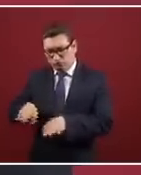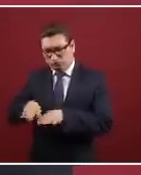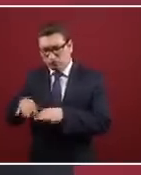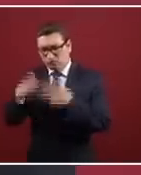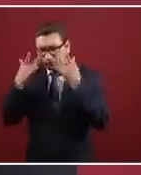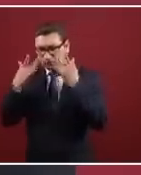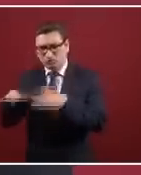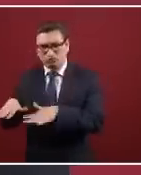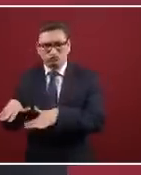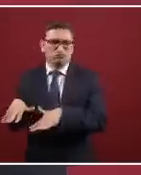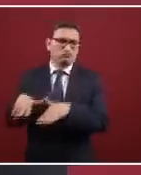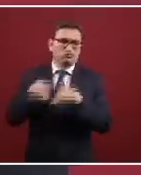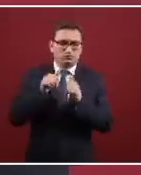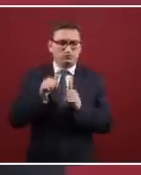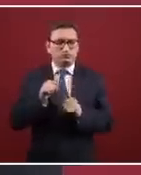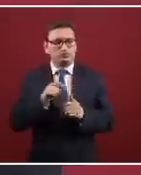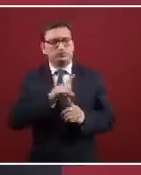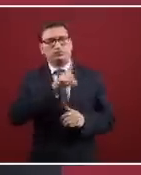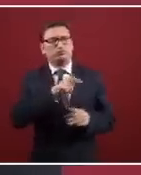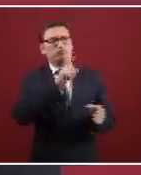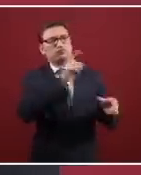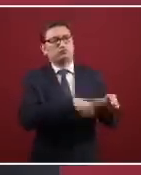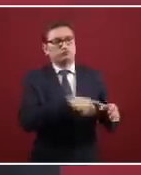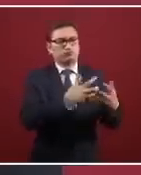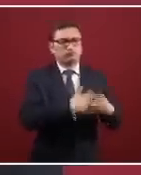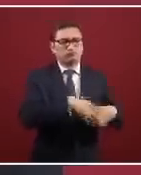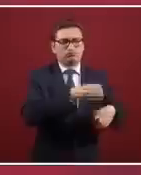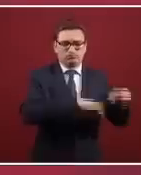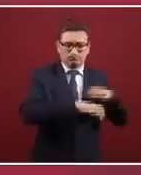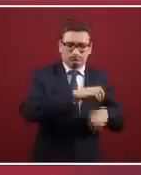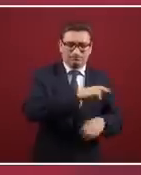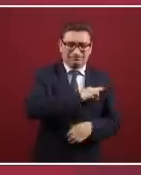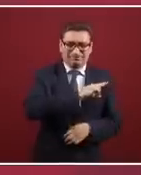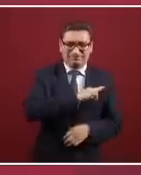a trabajar a las empresas.